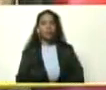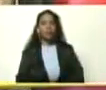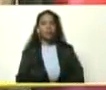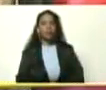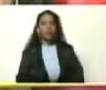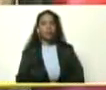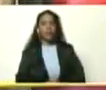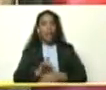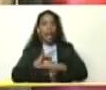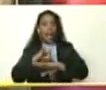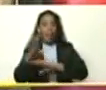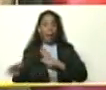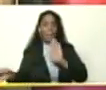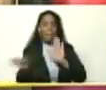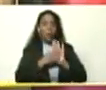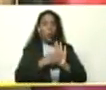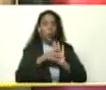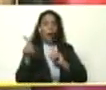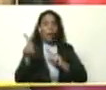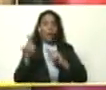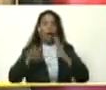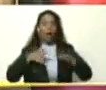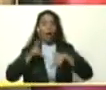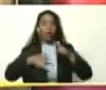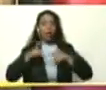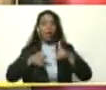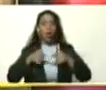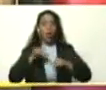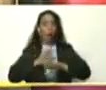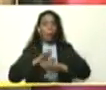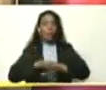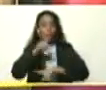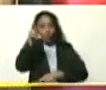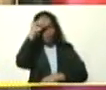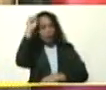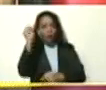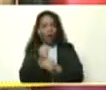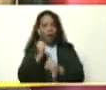que deja la marca en este acto de lo que ha sido su gestión?